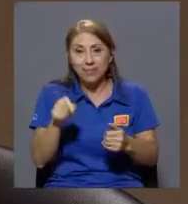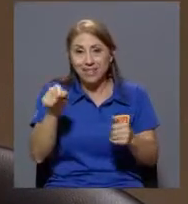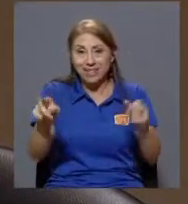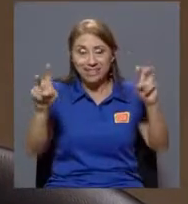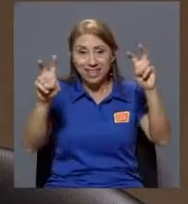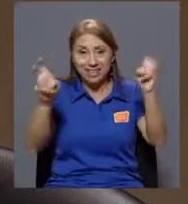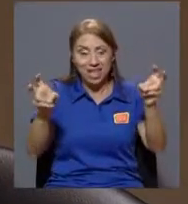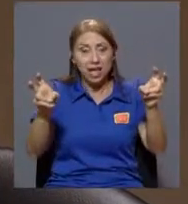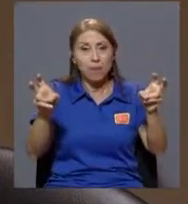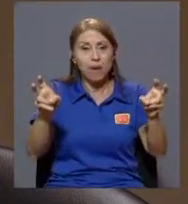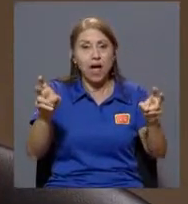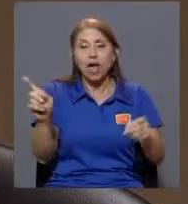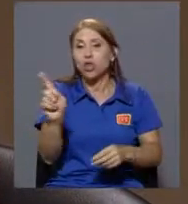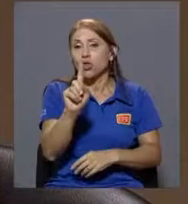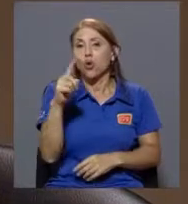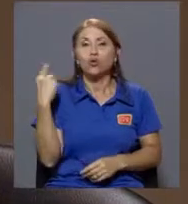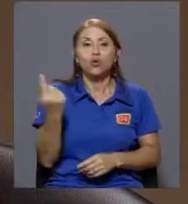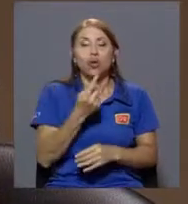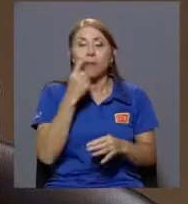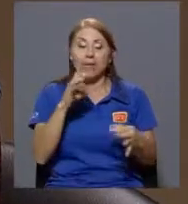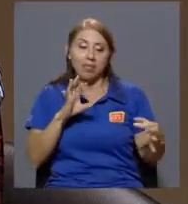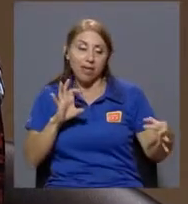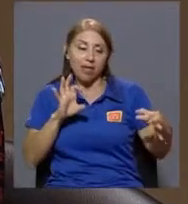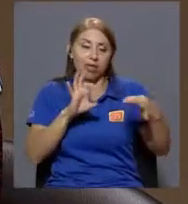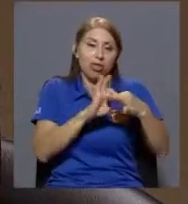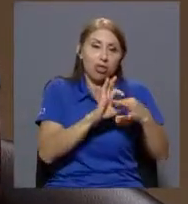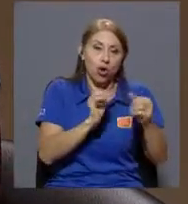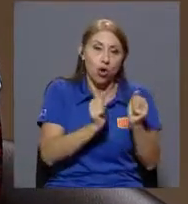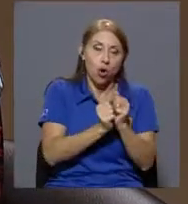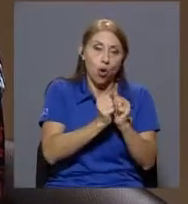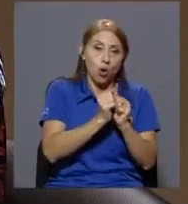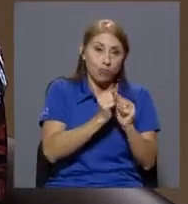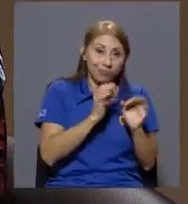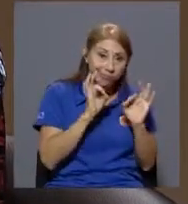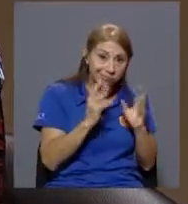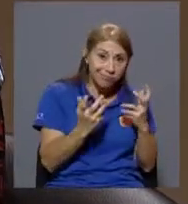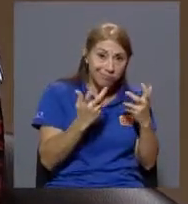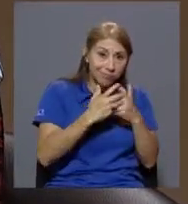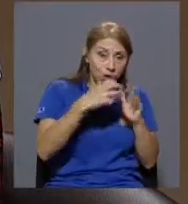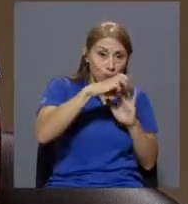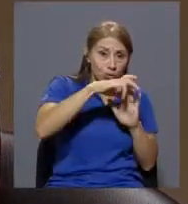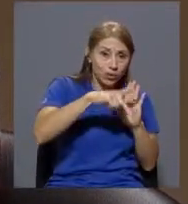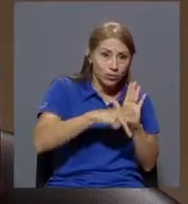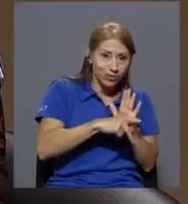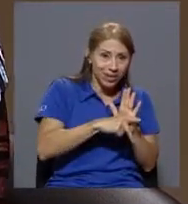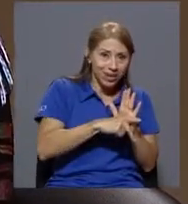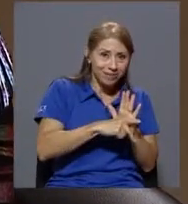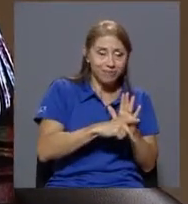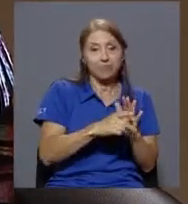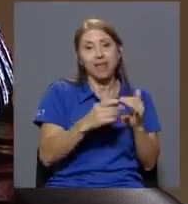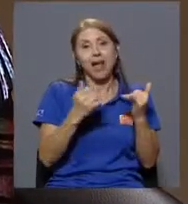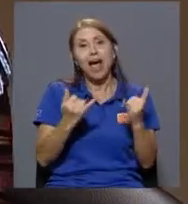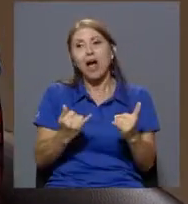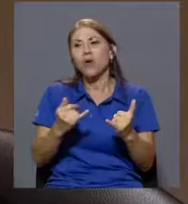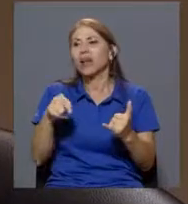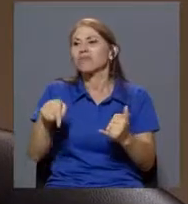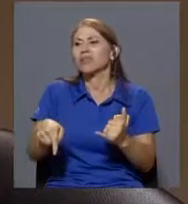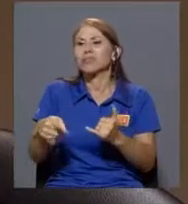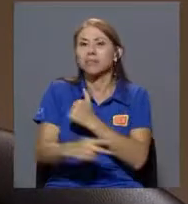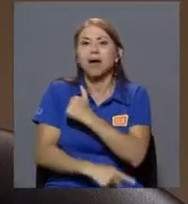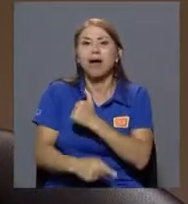trasciende lo meramente constitucional, sino es un tema de hacia dónde vamos a dirigir este